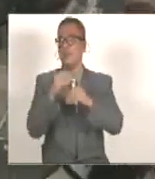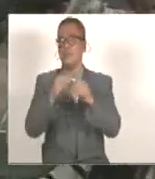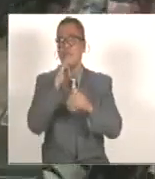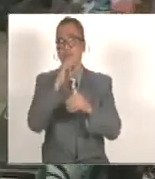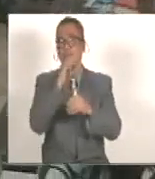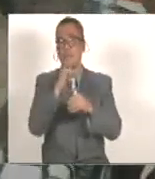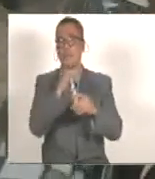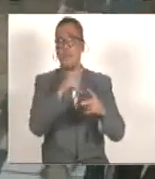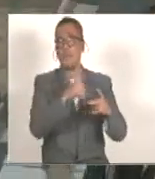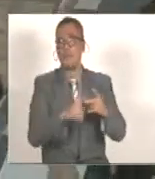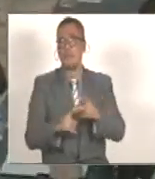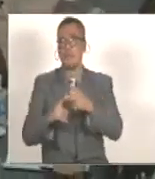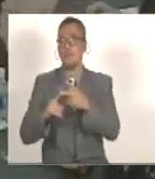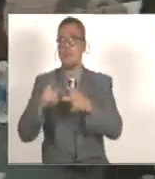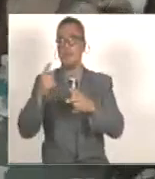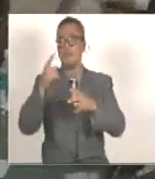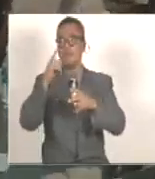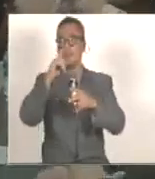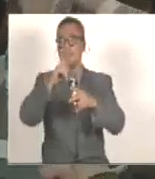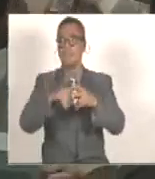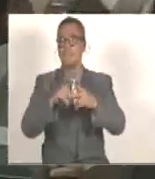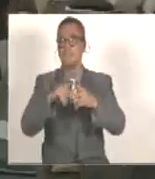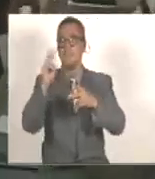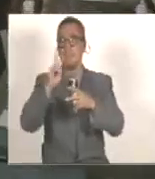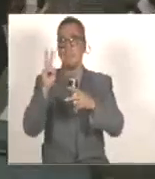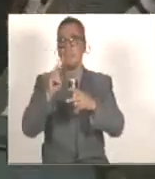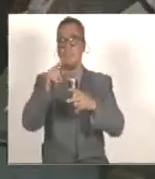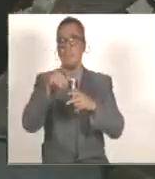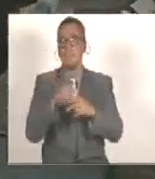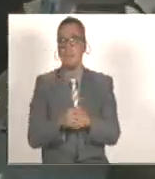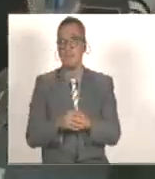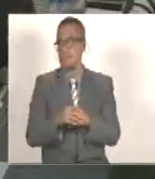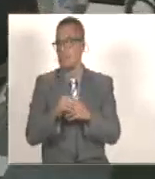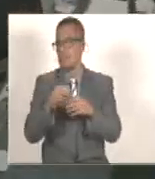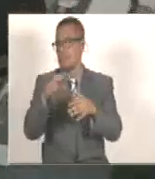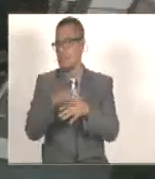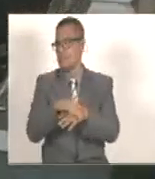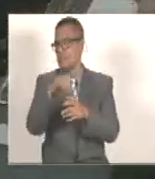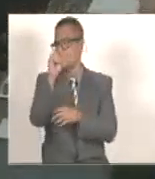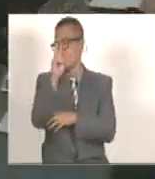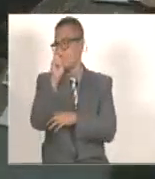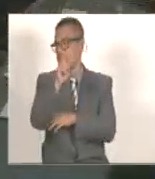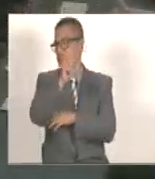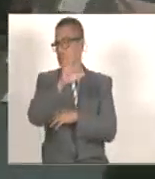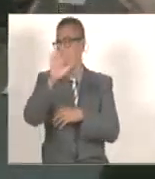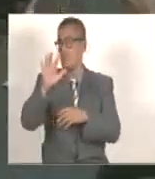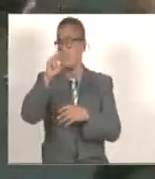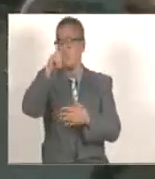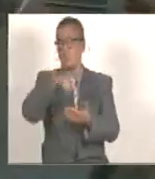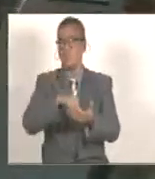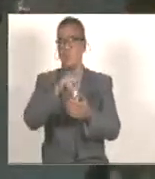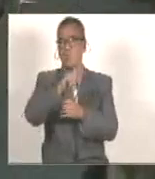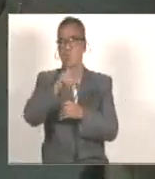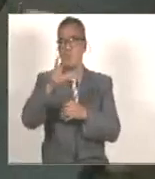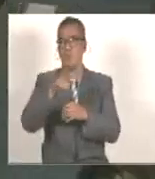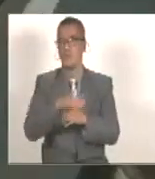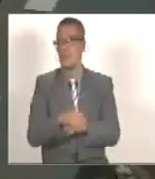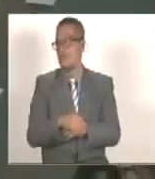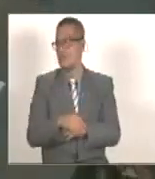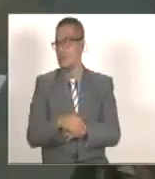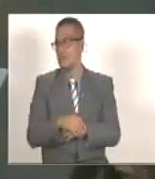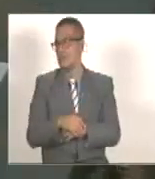la instalación del nuevo Consejo Nacional Electoral en sesión del día viernes 25 de agosto de 2023.